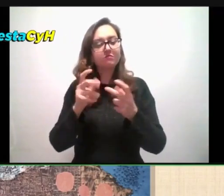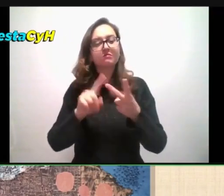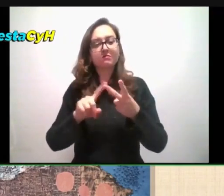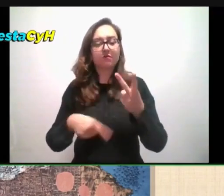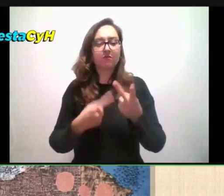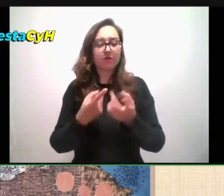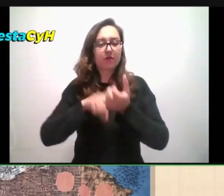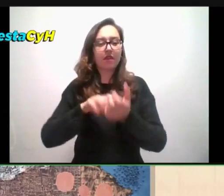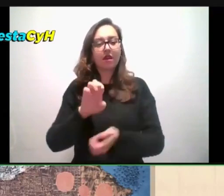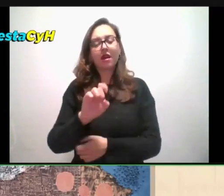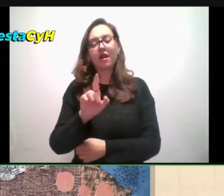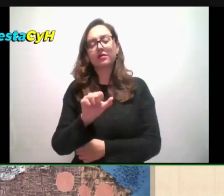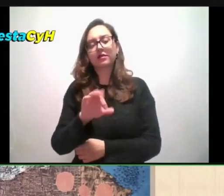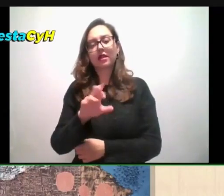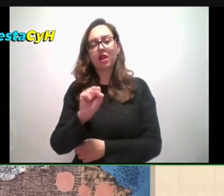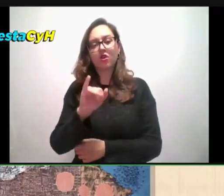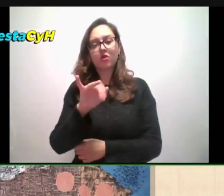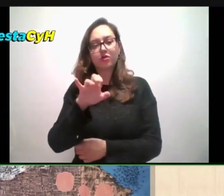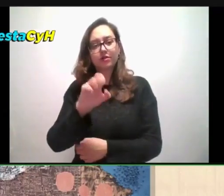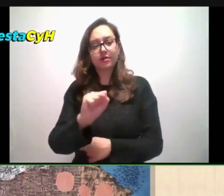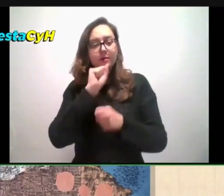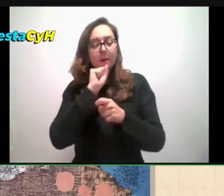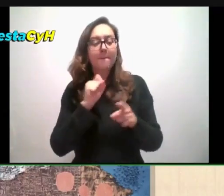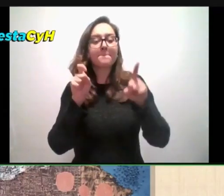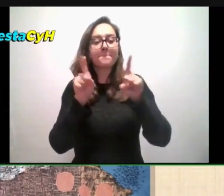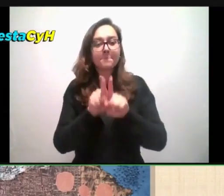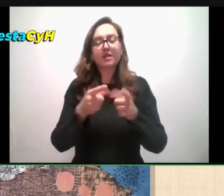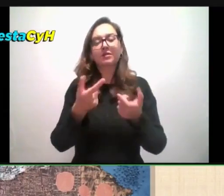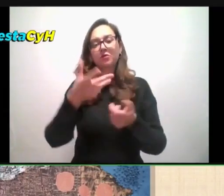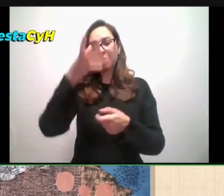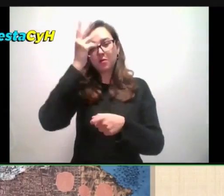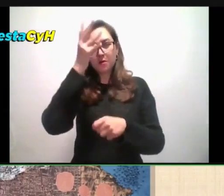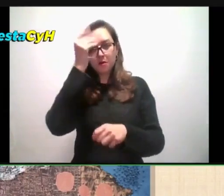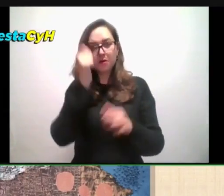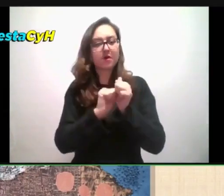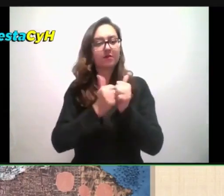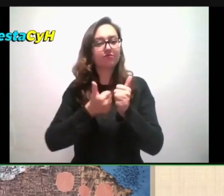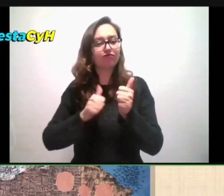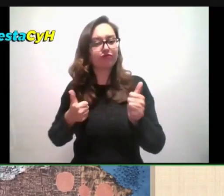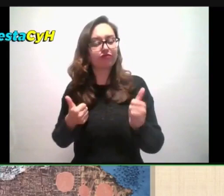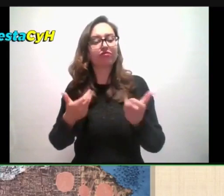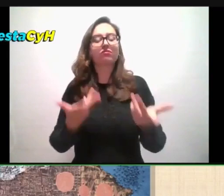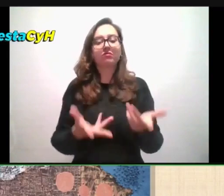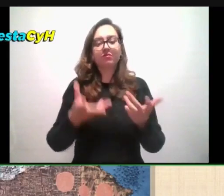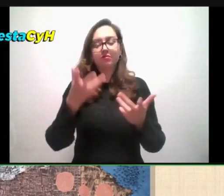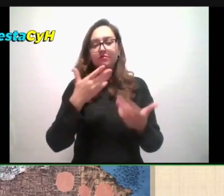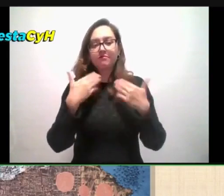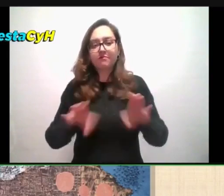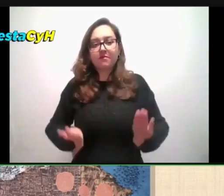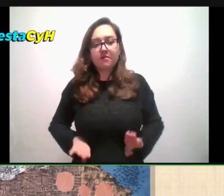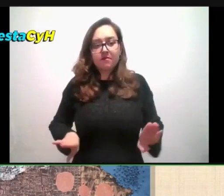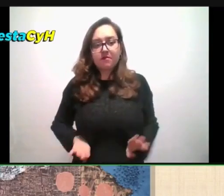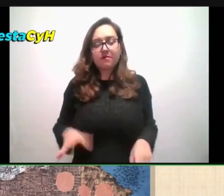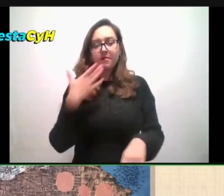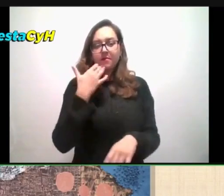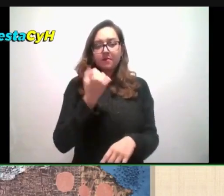al igual que en el caso de trastornos del aprendizaje, habilidades sociales y emociones en diversos trastornos neurológicos y psiquiátricos.